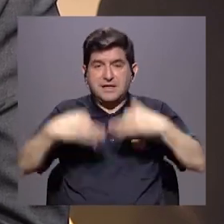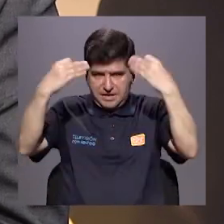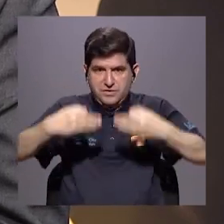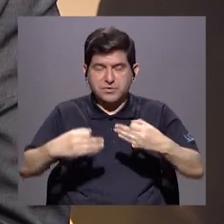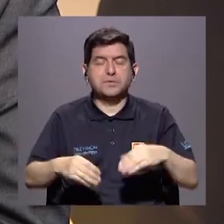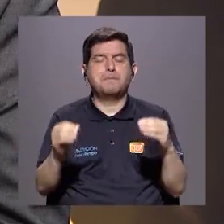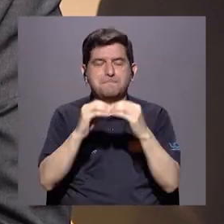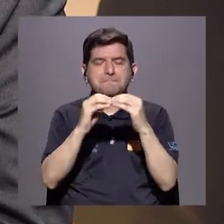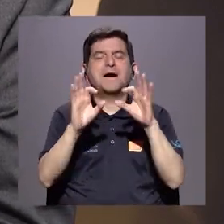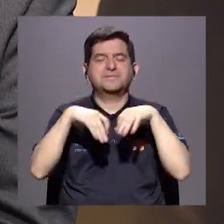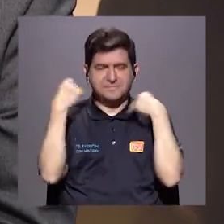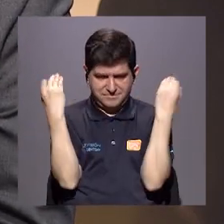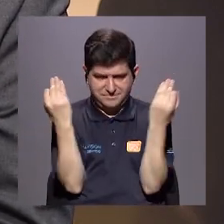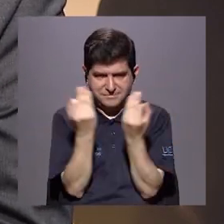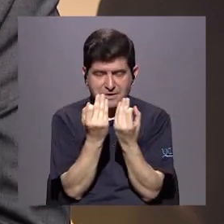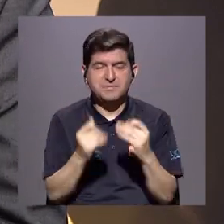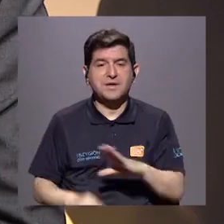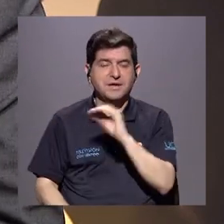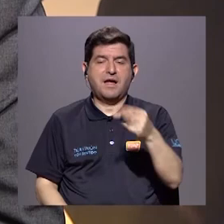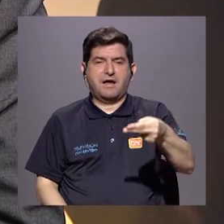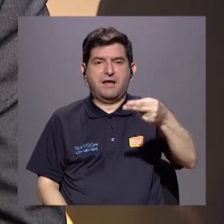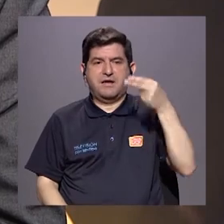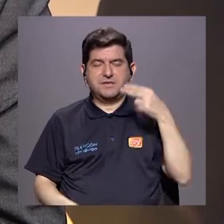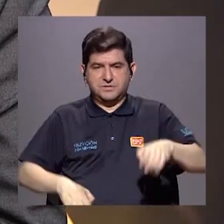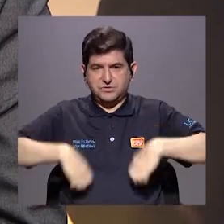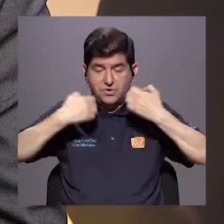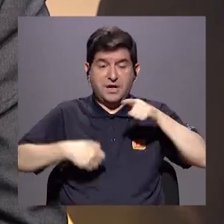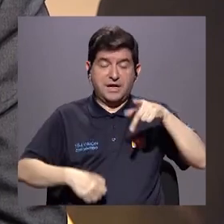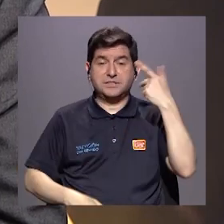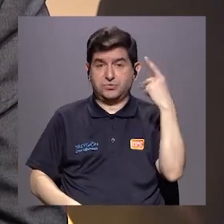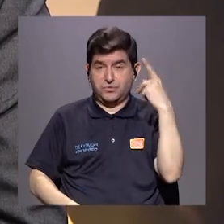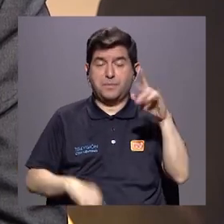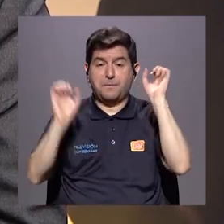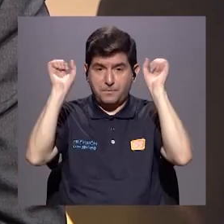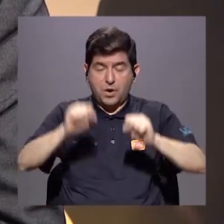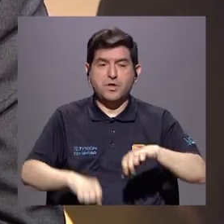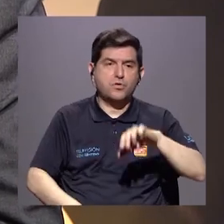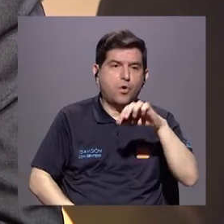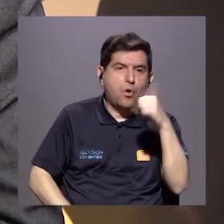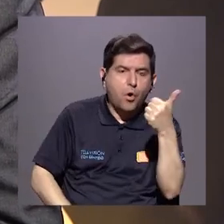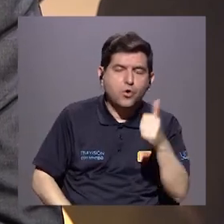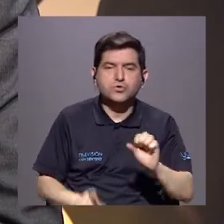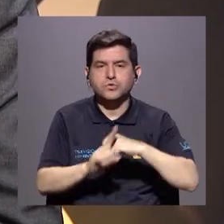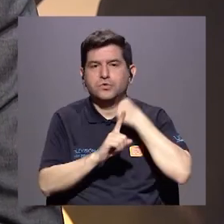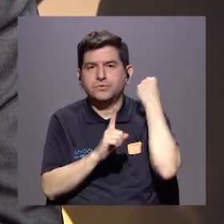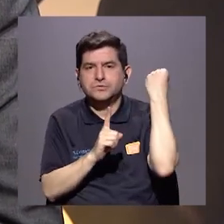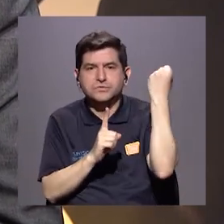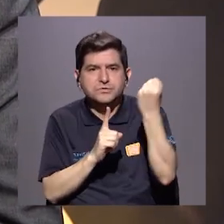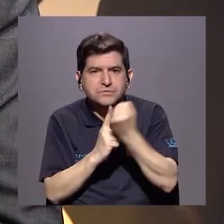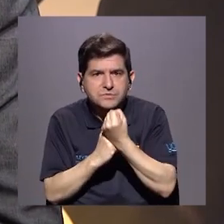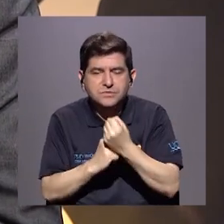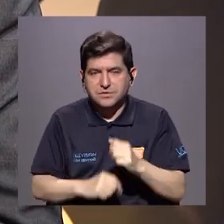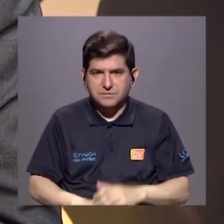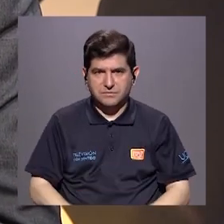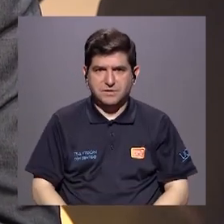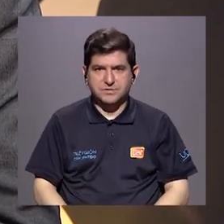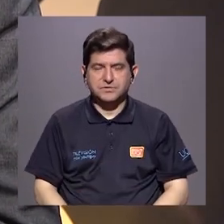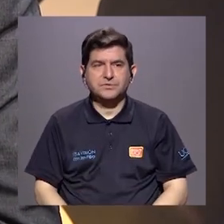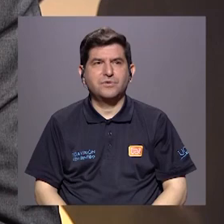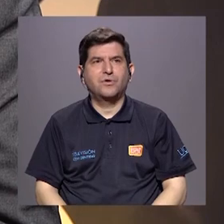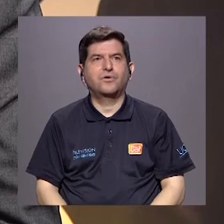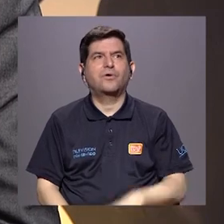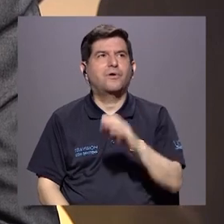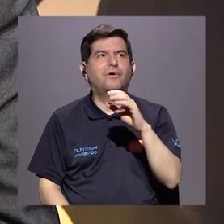familiar de uno y hay un antecedente esa podría ser un factor de riesgo el otro factor de riesgo es una circunstancia digamos una